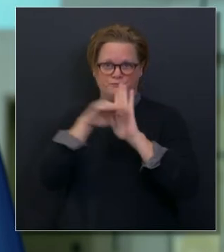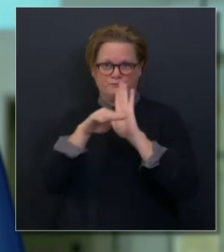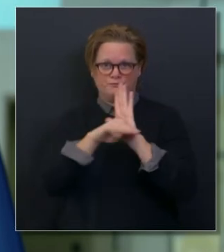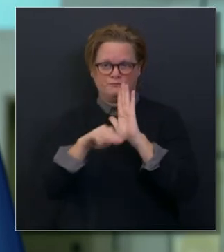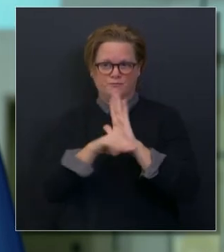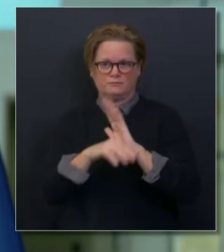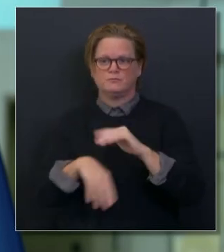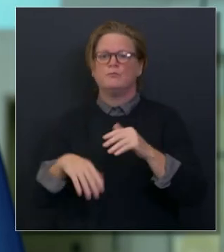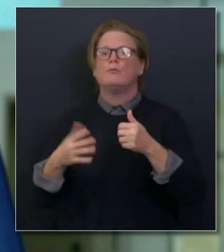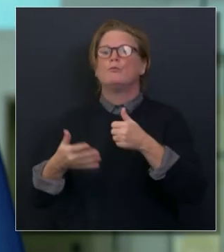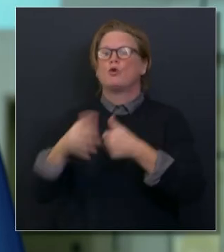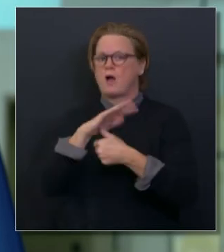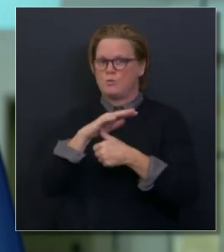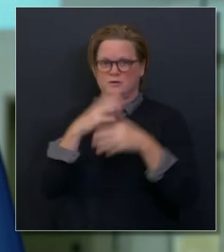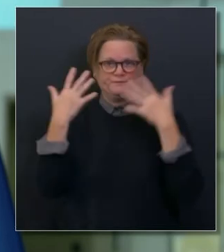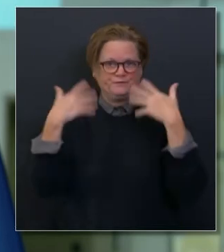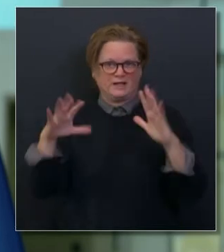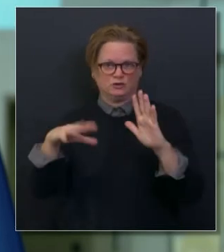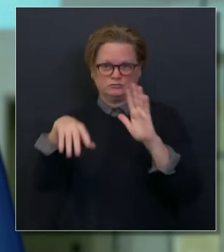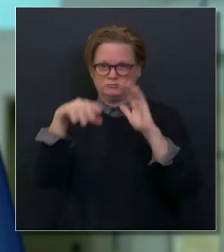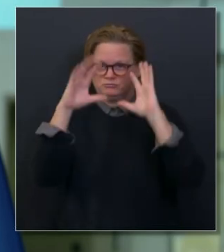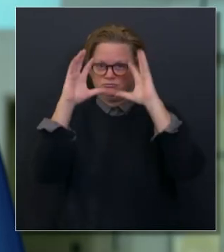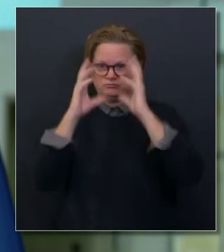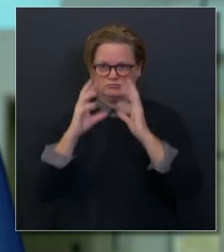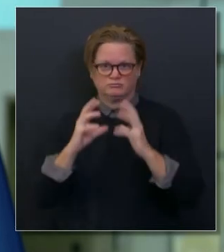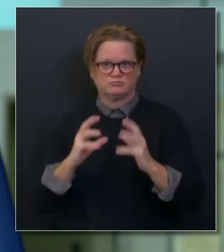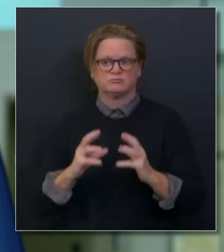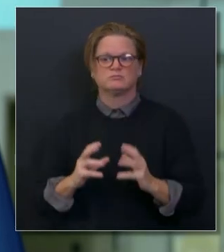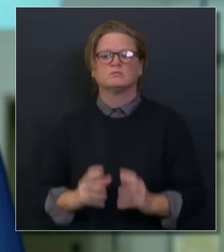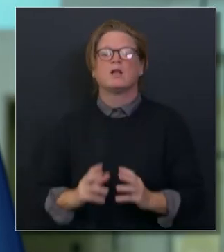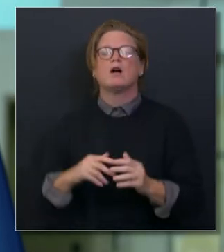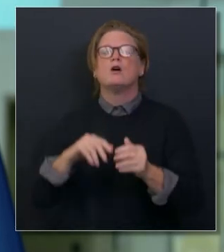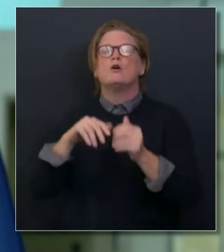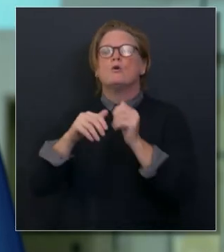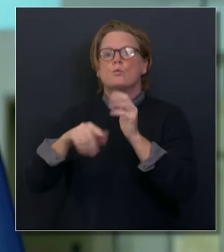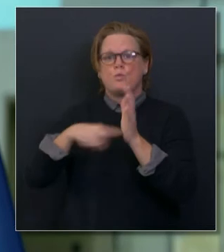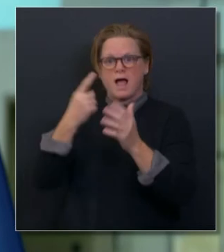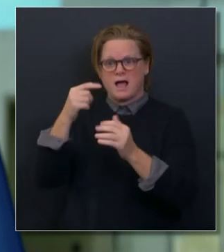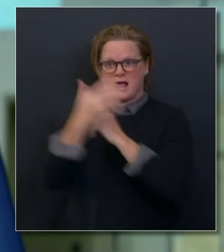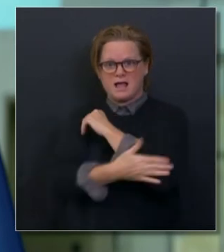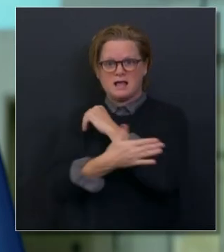el rubro, la prioridad para la distribución de las vacunas.